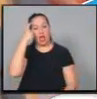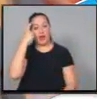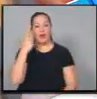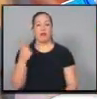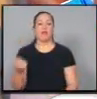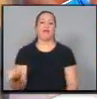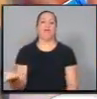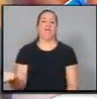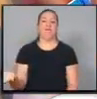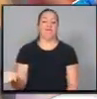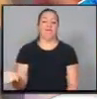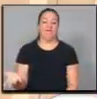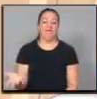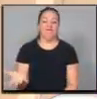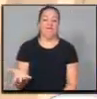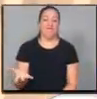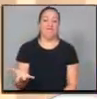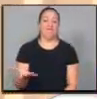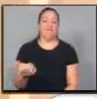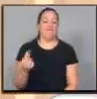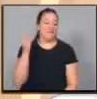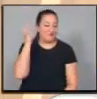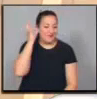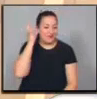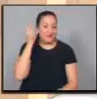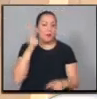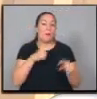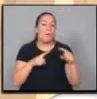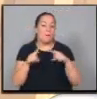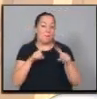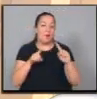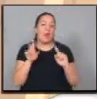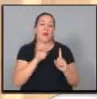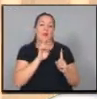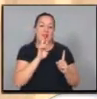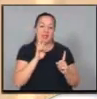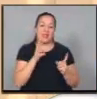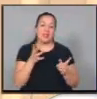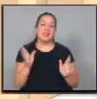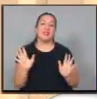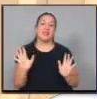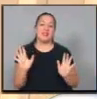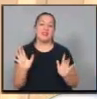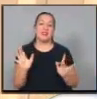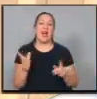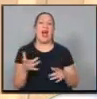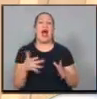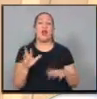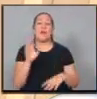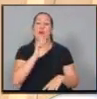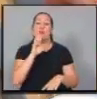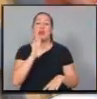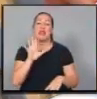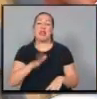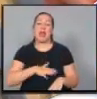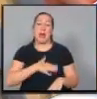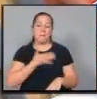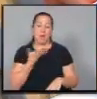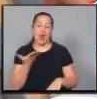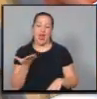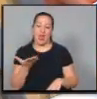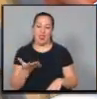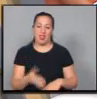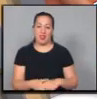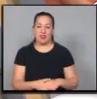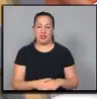qué? La productora me dice con criterio, porque es mujer, dice. Sí. Esa chica sigue enamorada. Claro, claro. Acá está la otra nena del